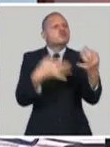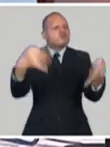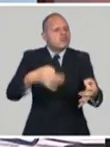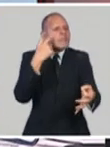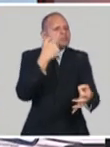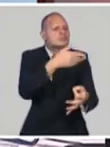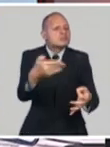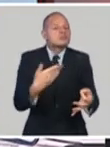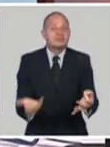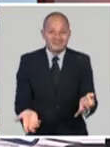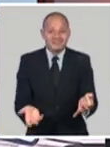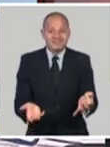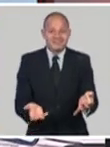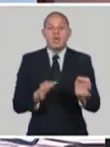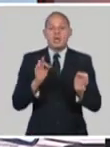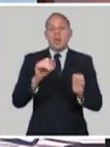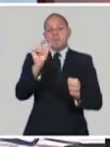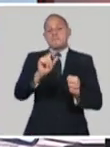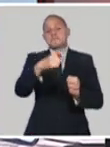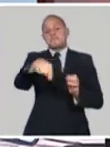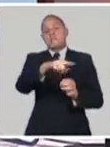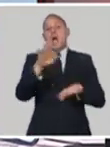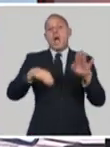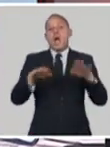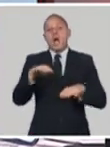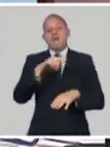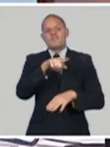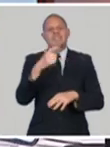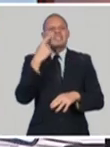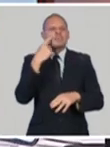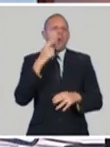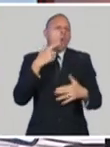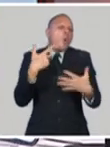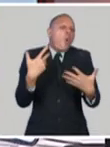vivencias que me parece que son extremadamente